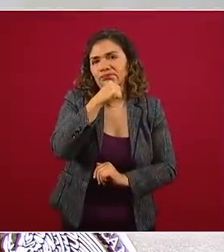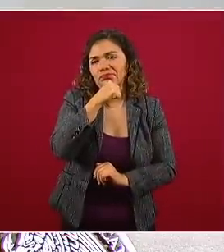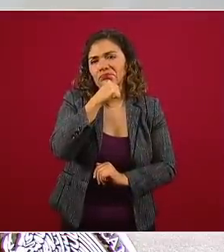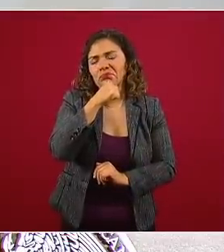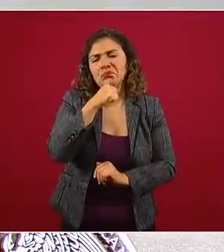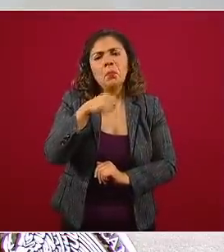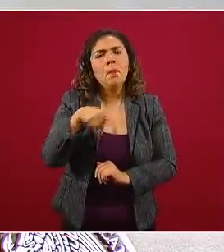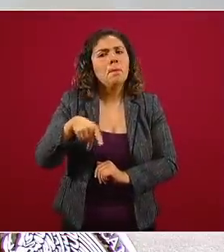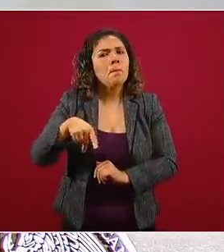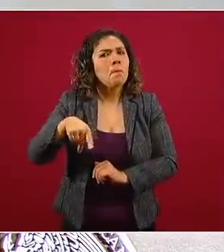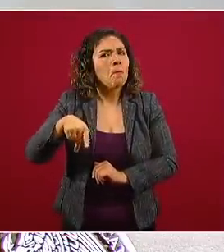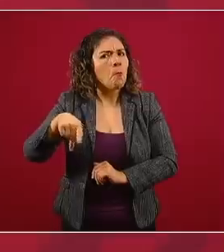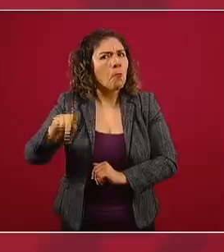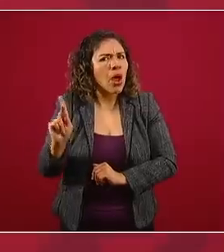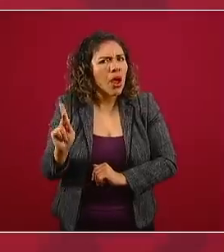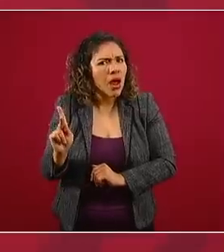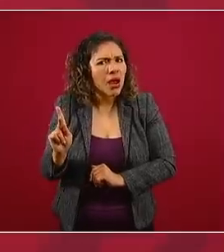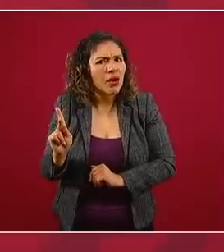pero están